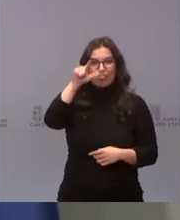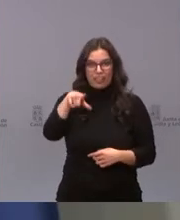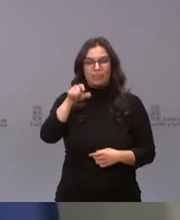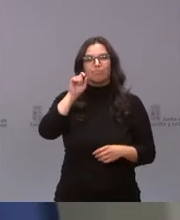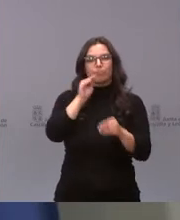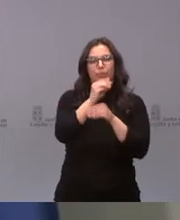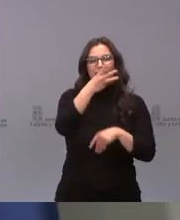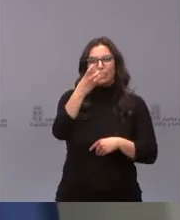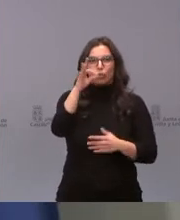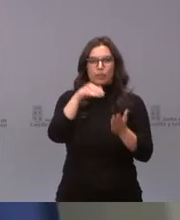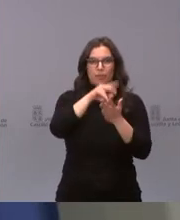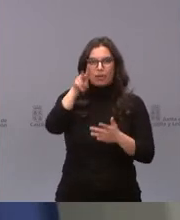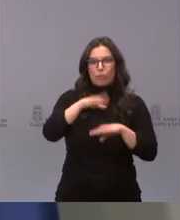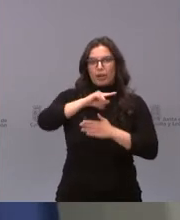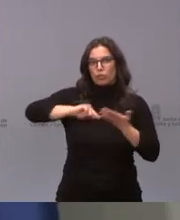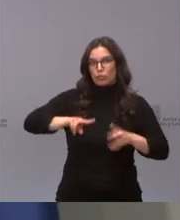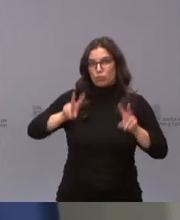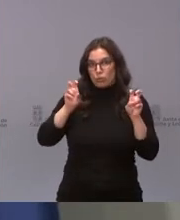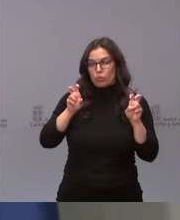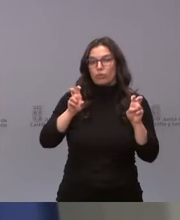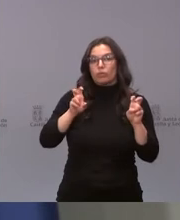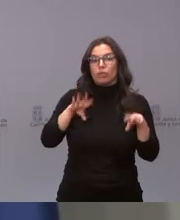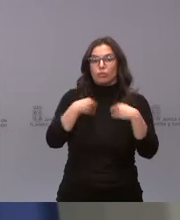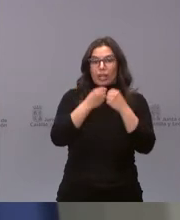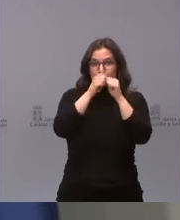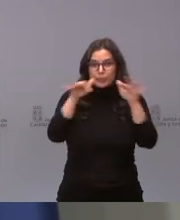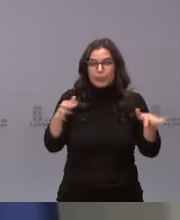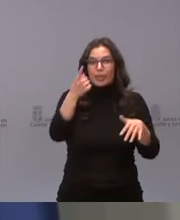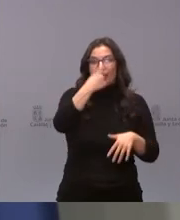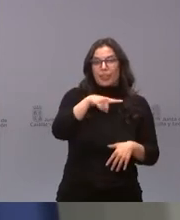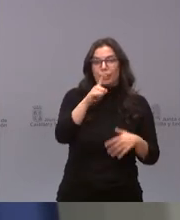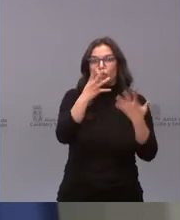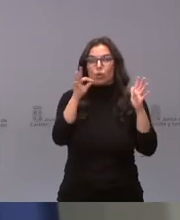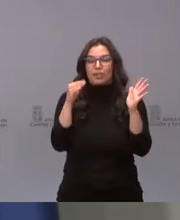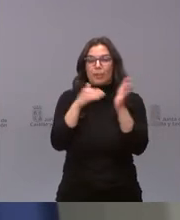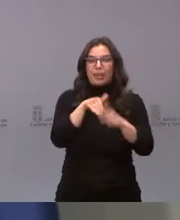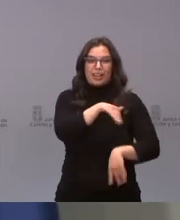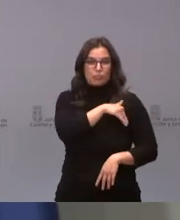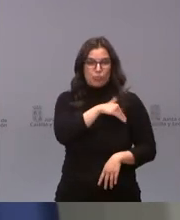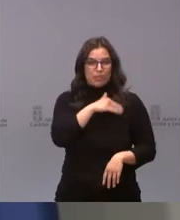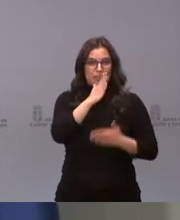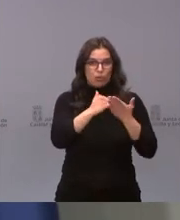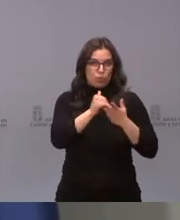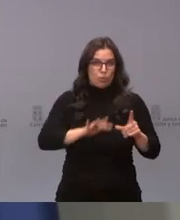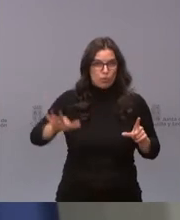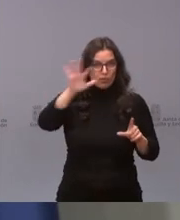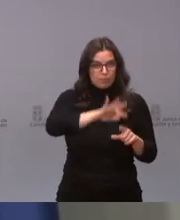350.000 euros para un nuevo contrato que va a llegar a más de 190.000 estudiantes de nuestra comunidad.